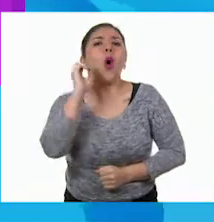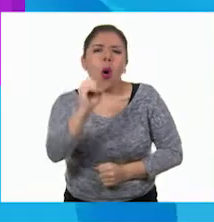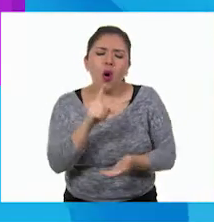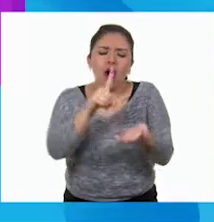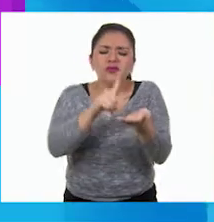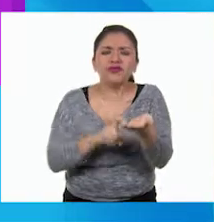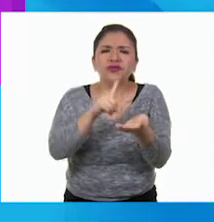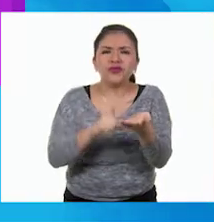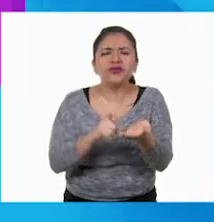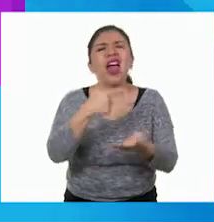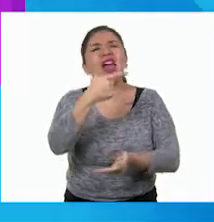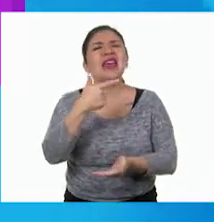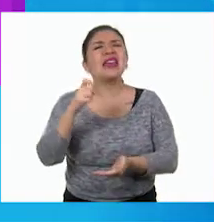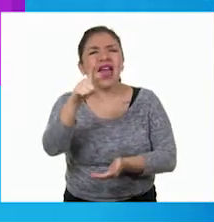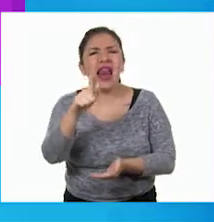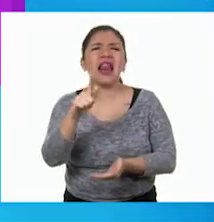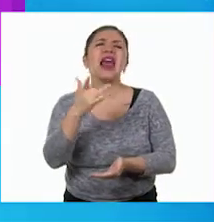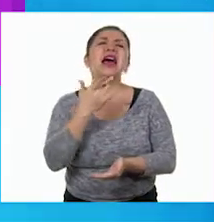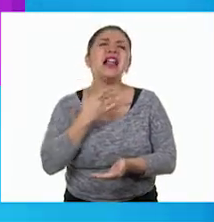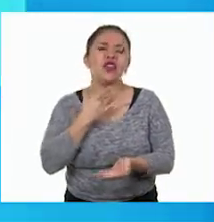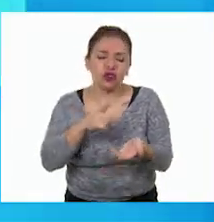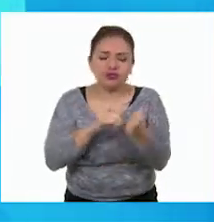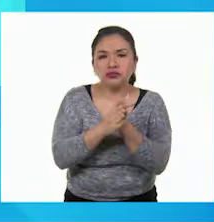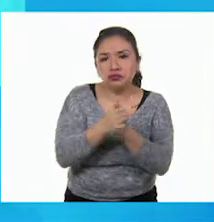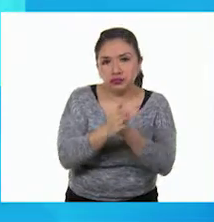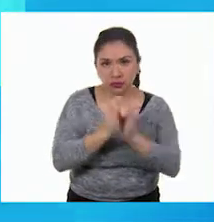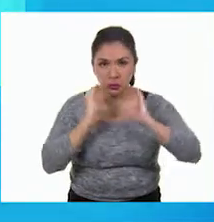aplica desinfectante a base de agua y alcohol.